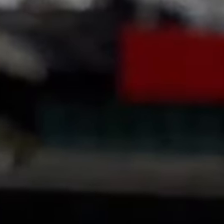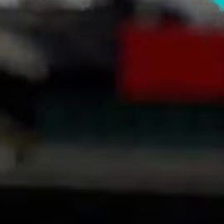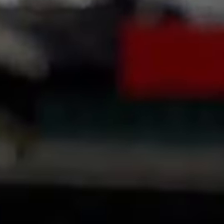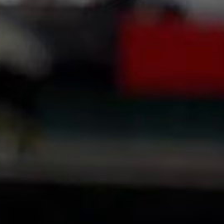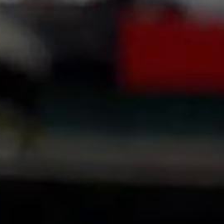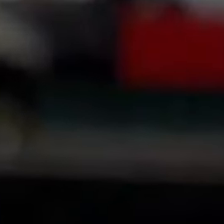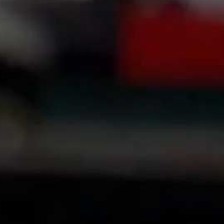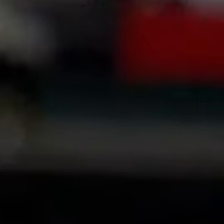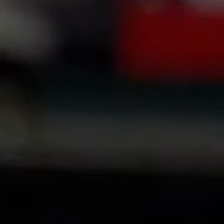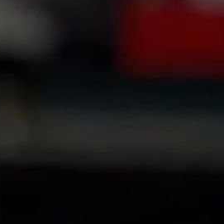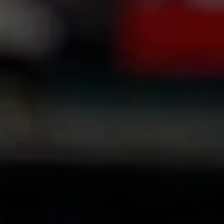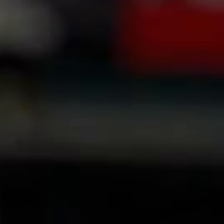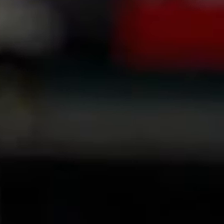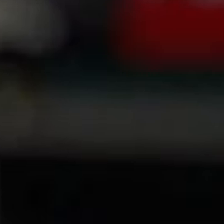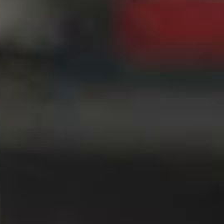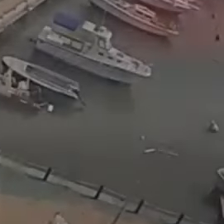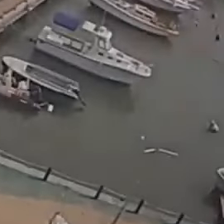Comedias Fatales.